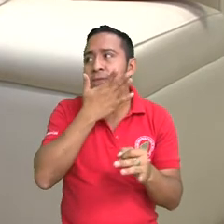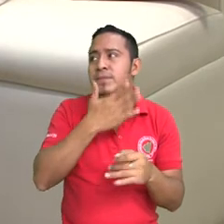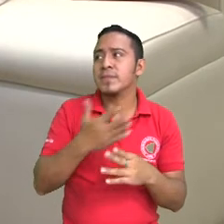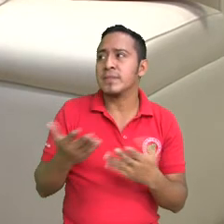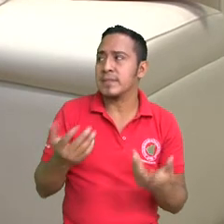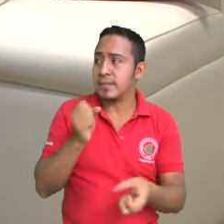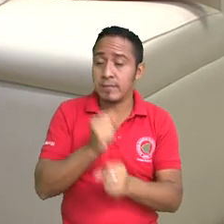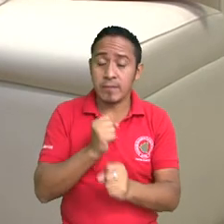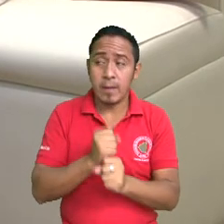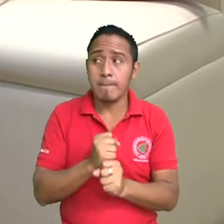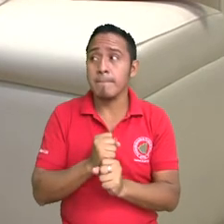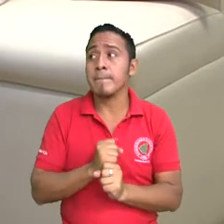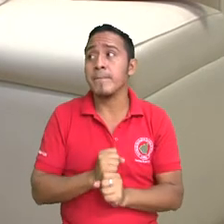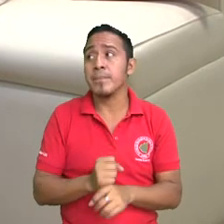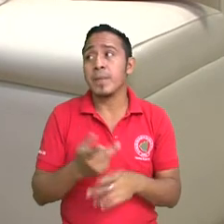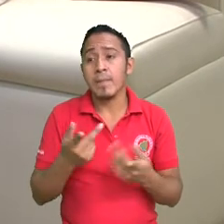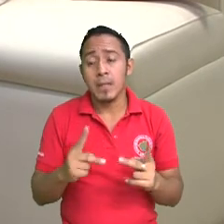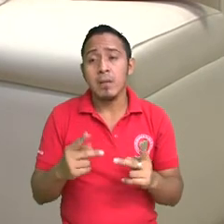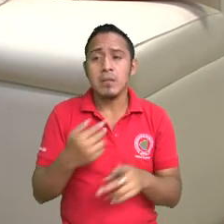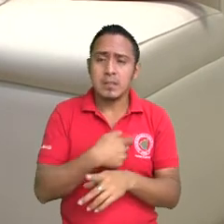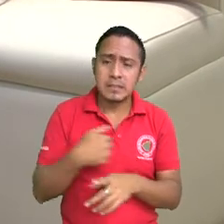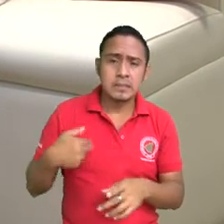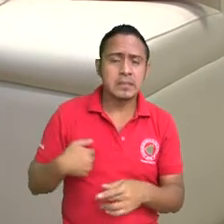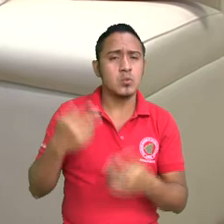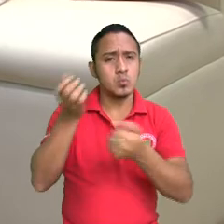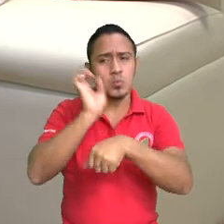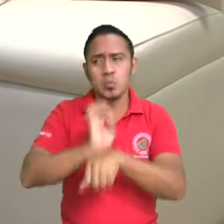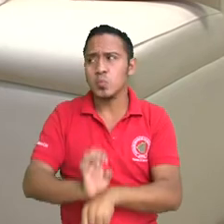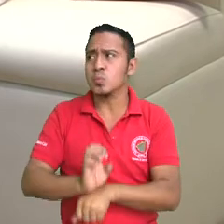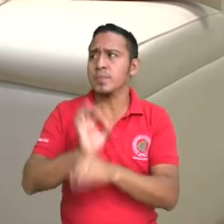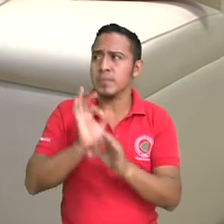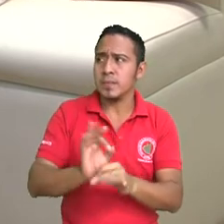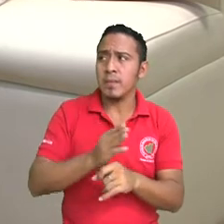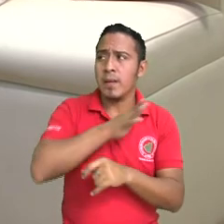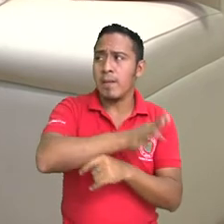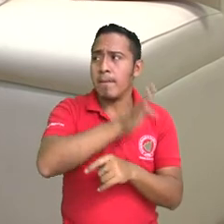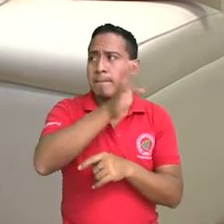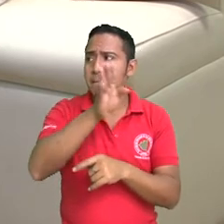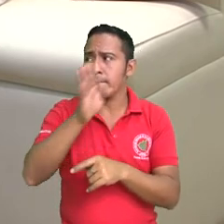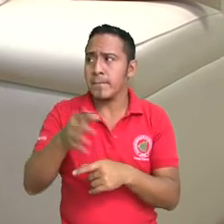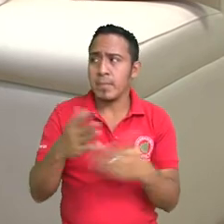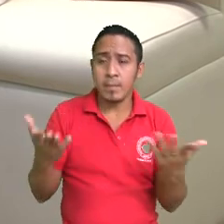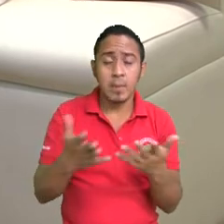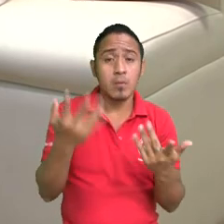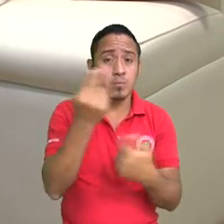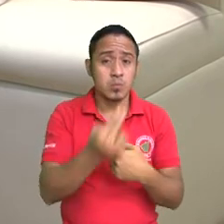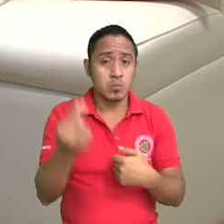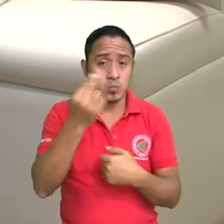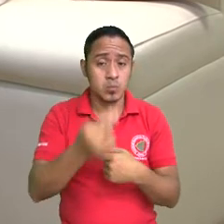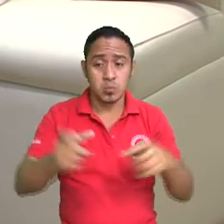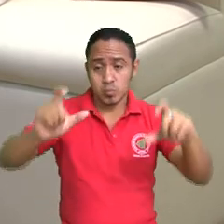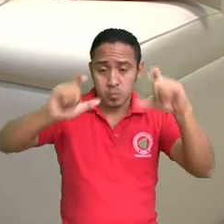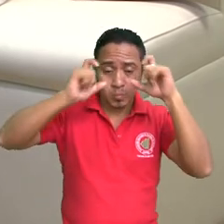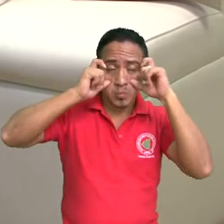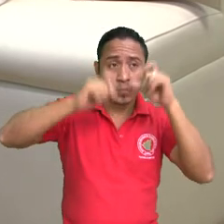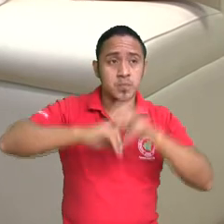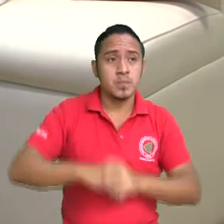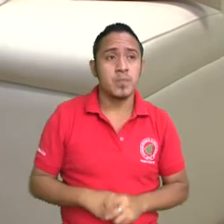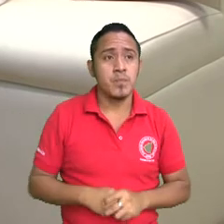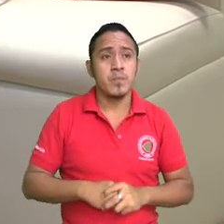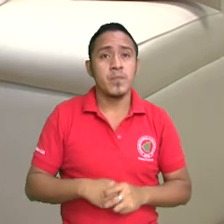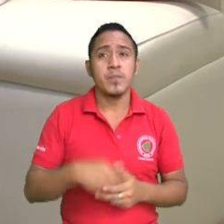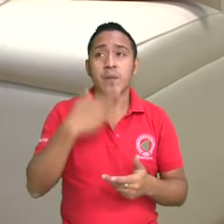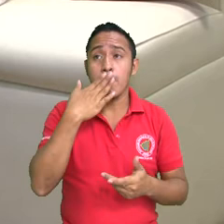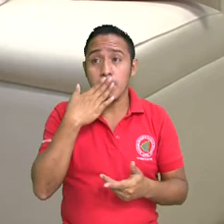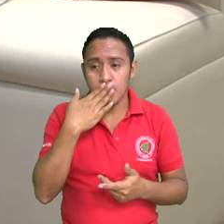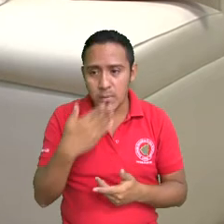horarios, pero hay que tratar de hacer la costumbre para disminuir la incidencia del uso de anteojos. Ya. Muy buena